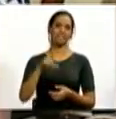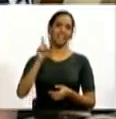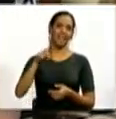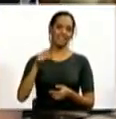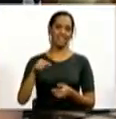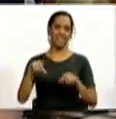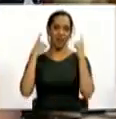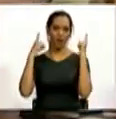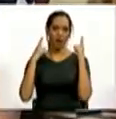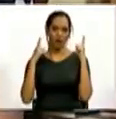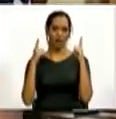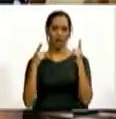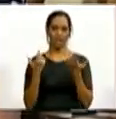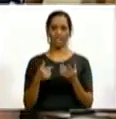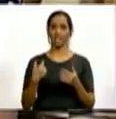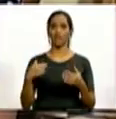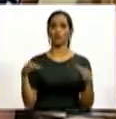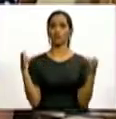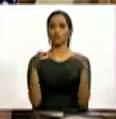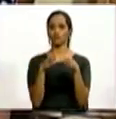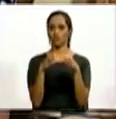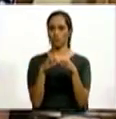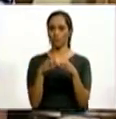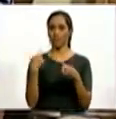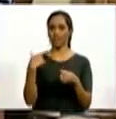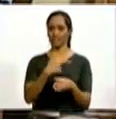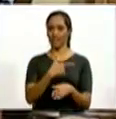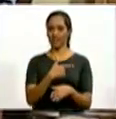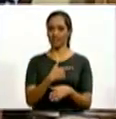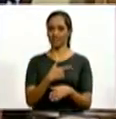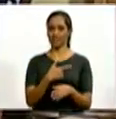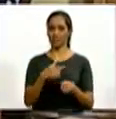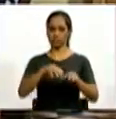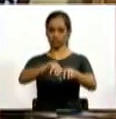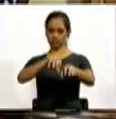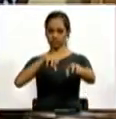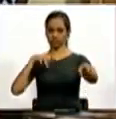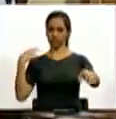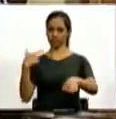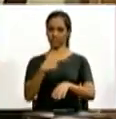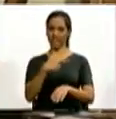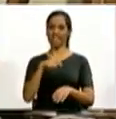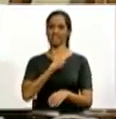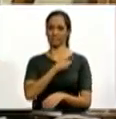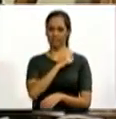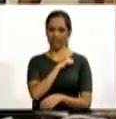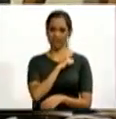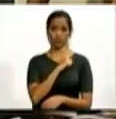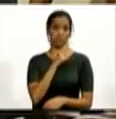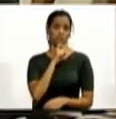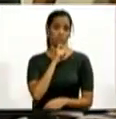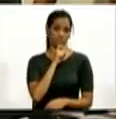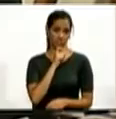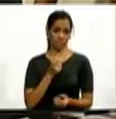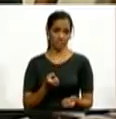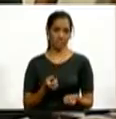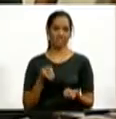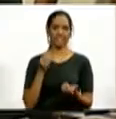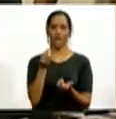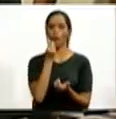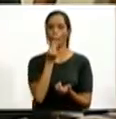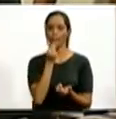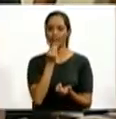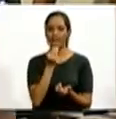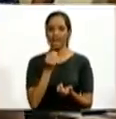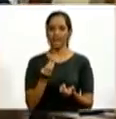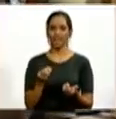a tener una línea de taxis en España. Una flota, exactamente. Y es difícil que el señor salga de comer ahí en el